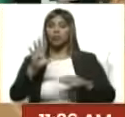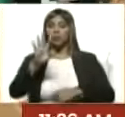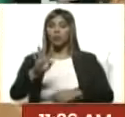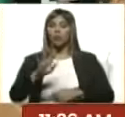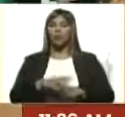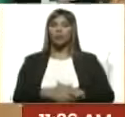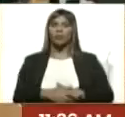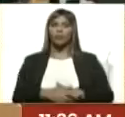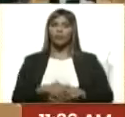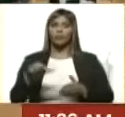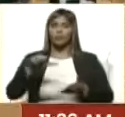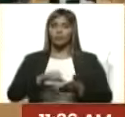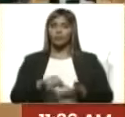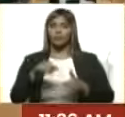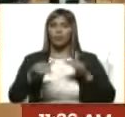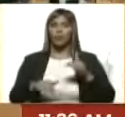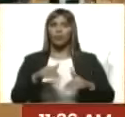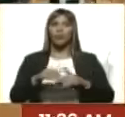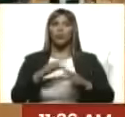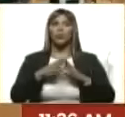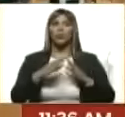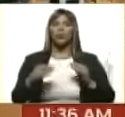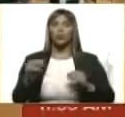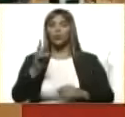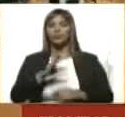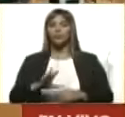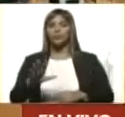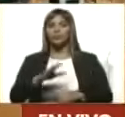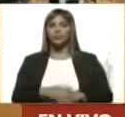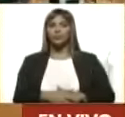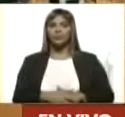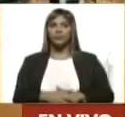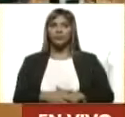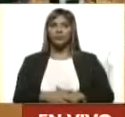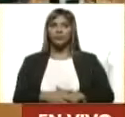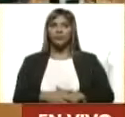1.174 centros de votación en todo el país.